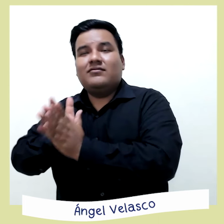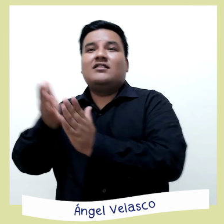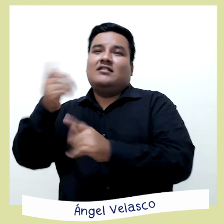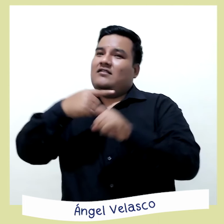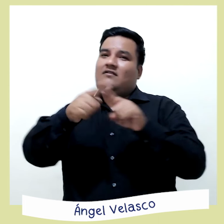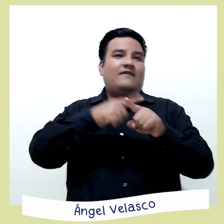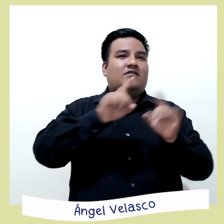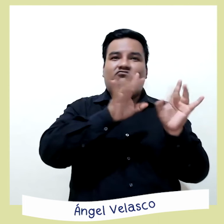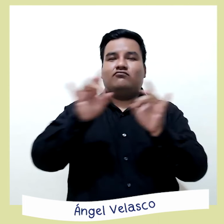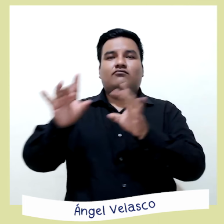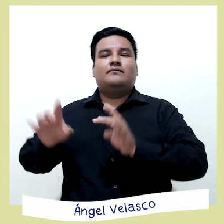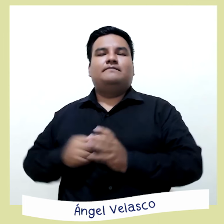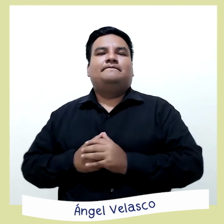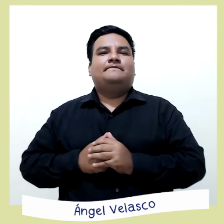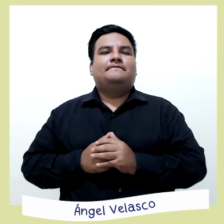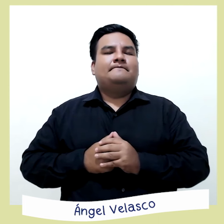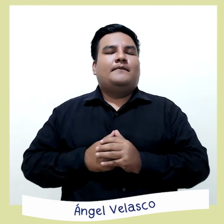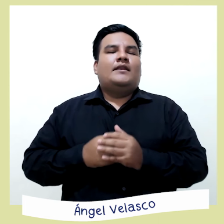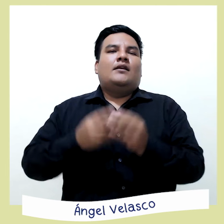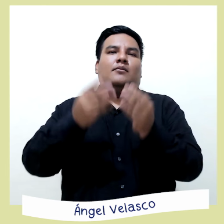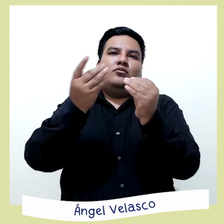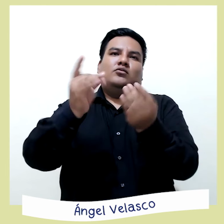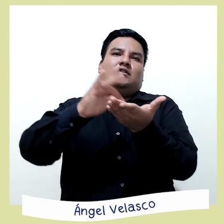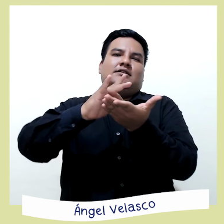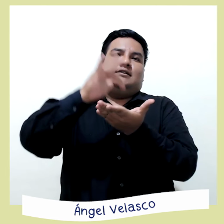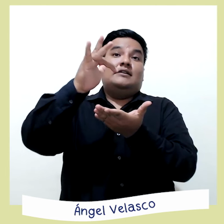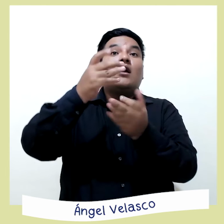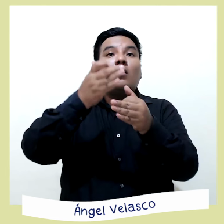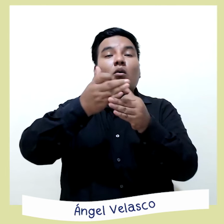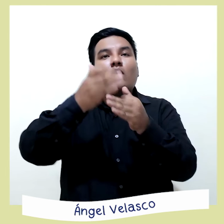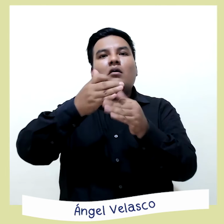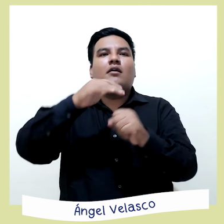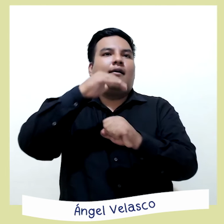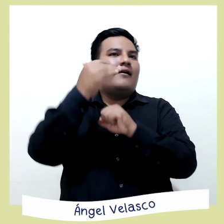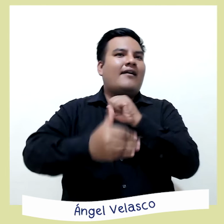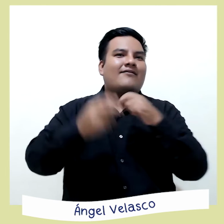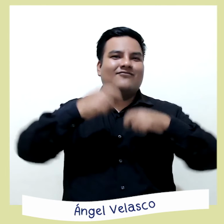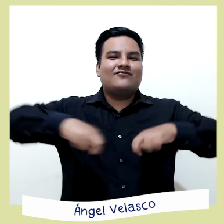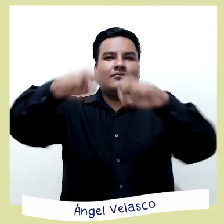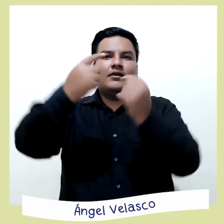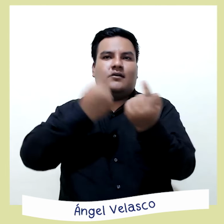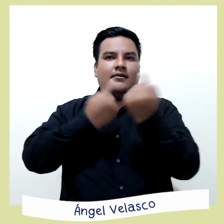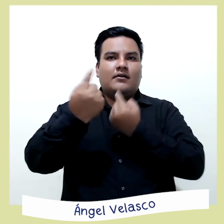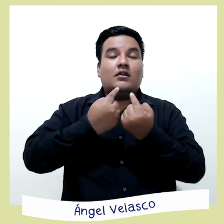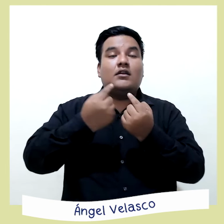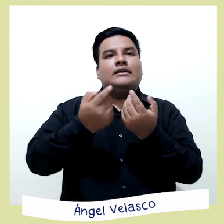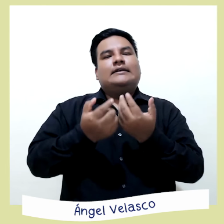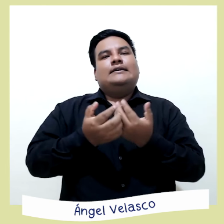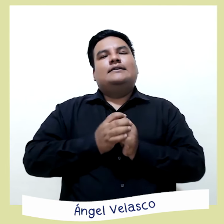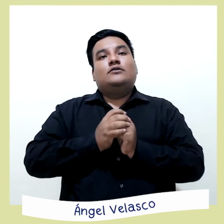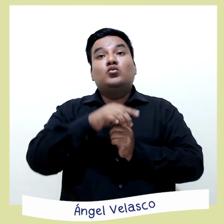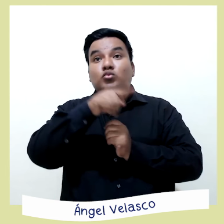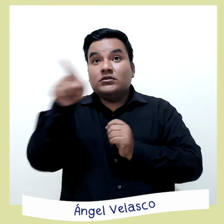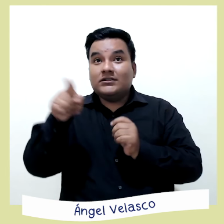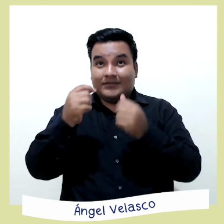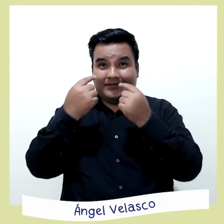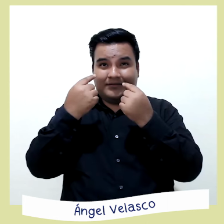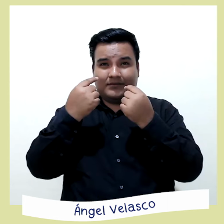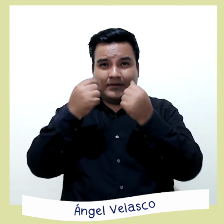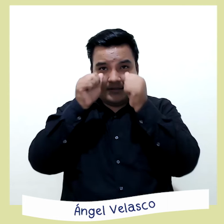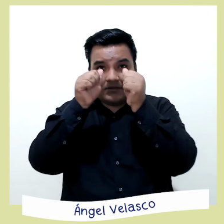que ha sido históricamente vulnerado en distintos espacios sociales. Y bueno, pues de esta manera llegamos al final de